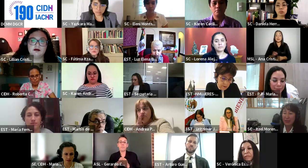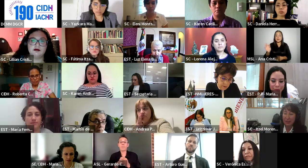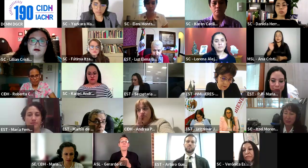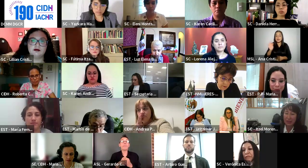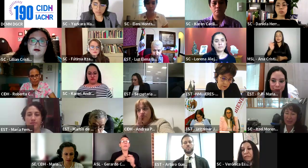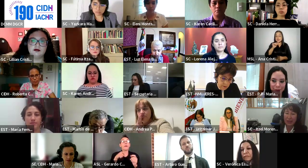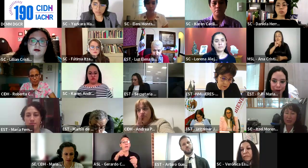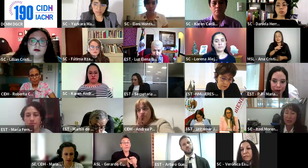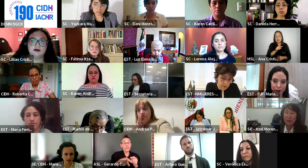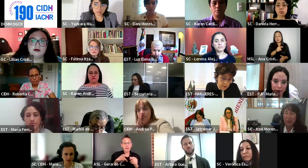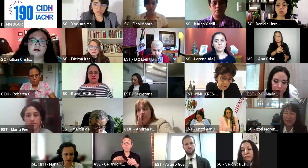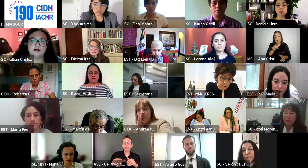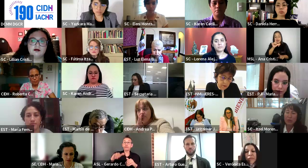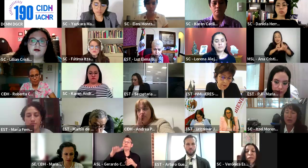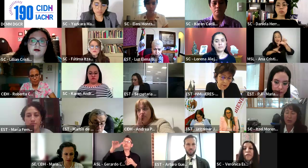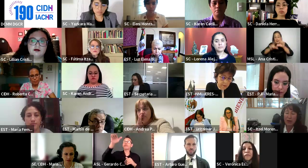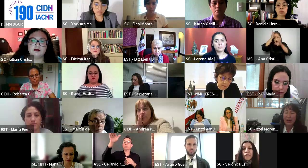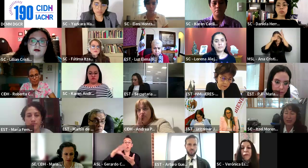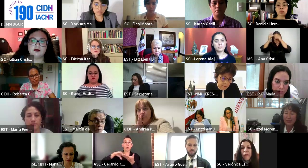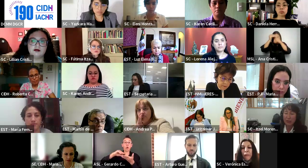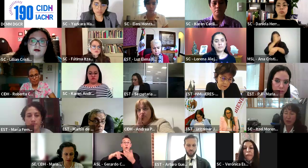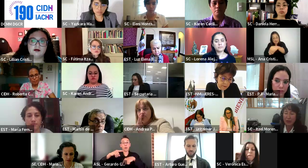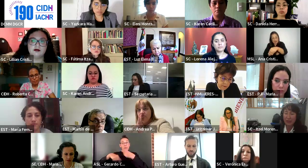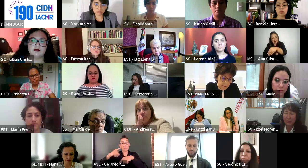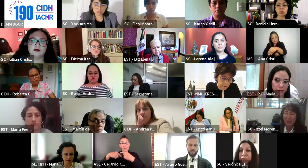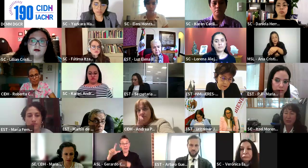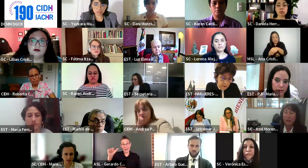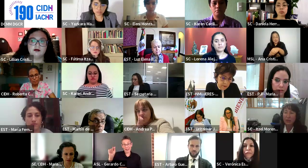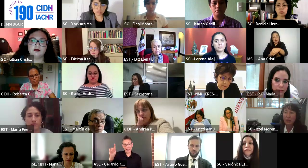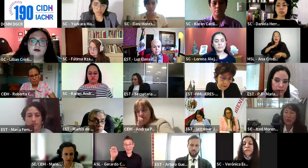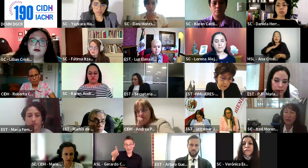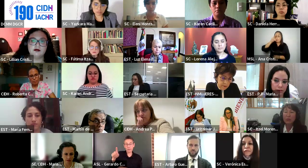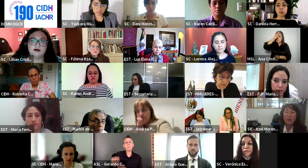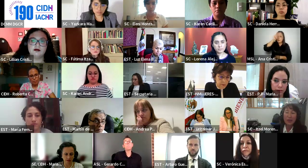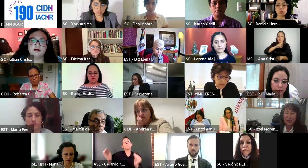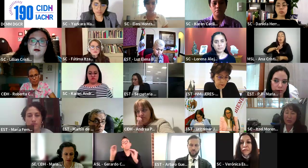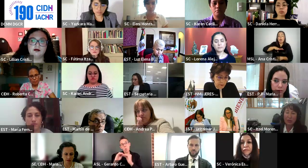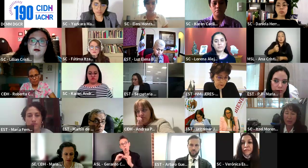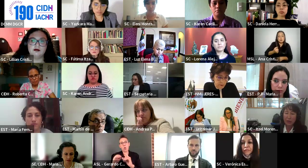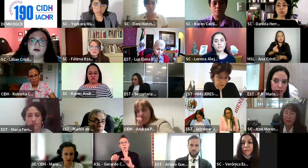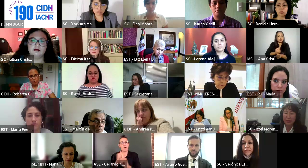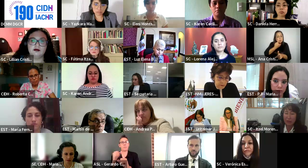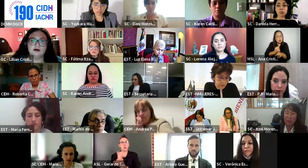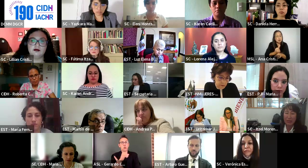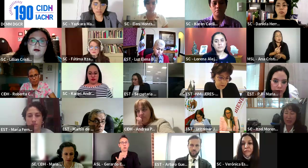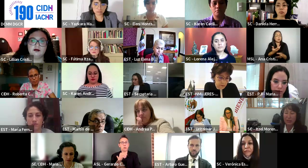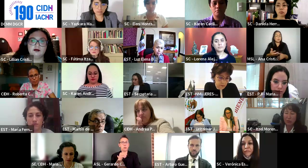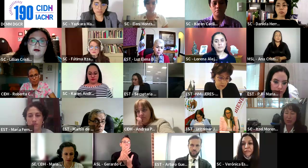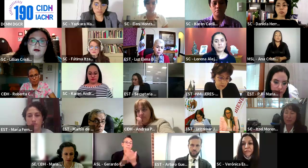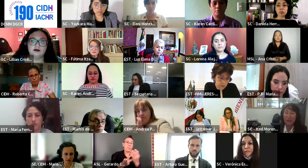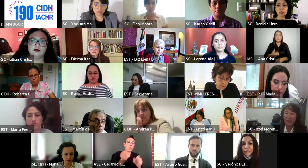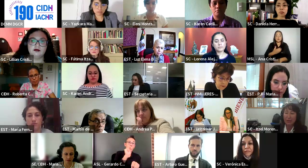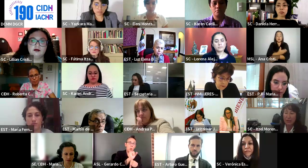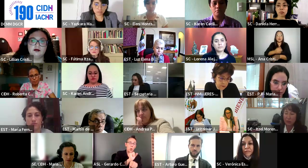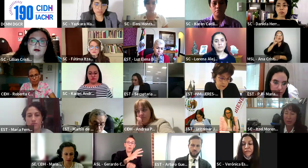la lengua de señas mexicana, más abuso laboral y sexual reciben. Comento el caso en concreto de nuestra compañera